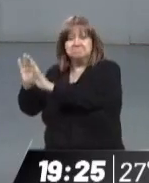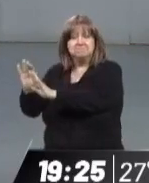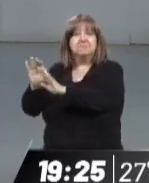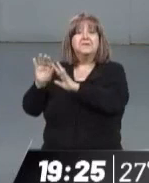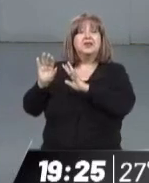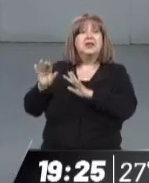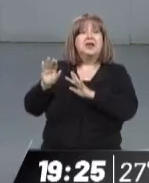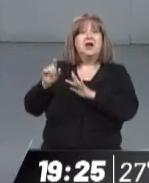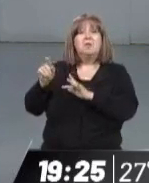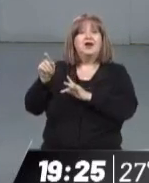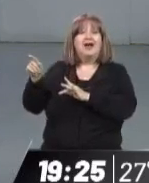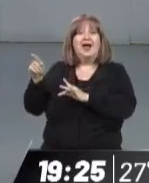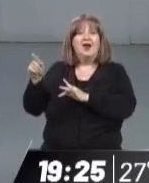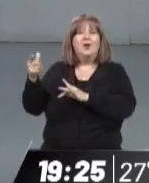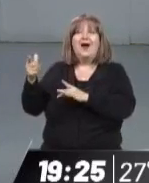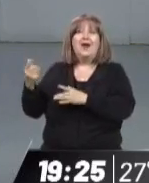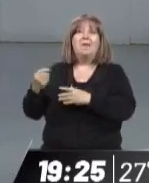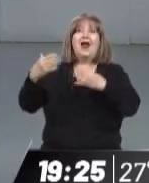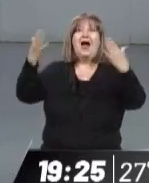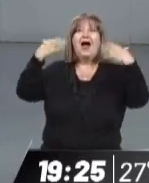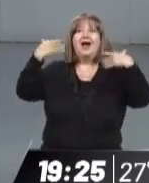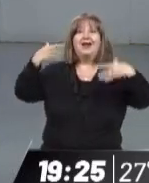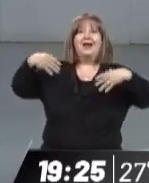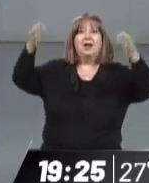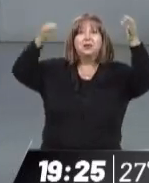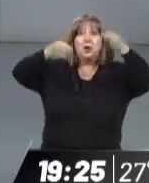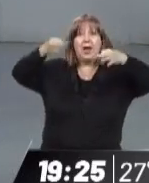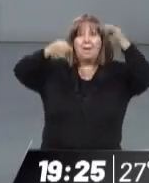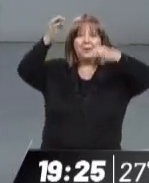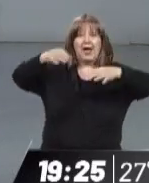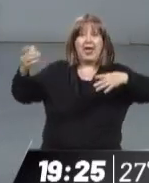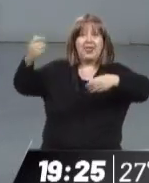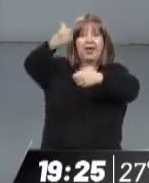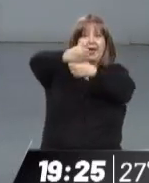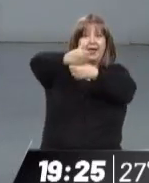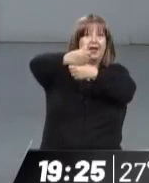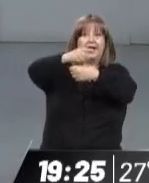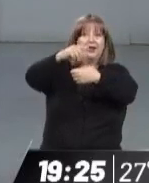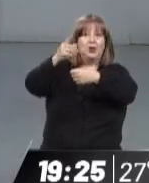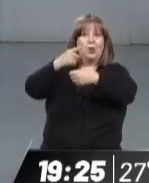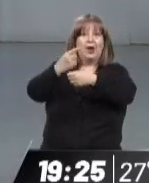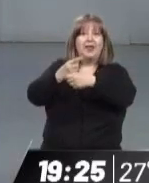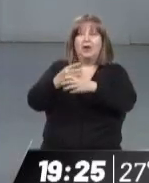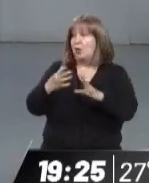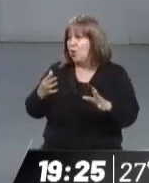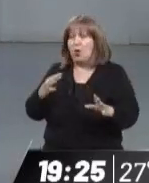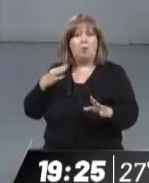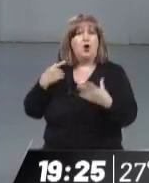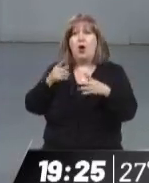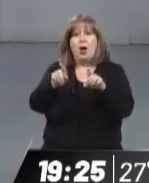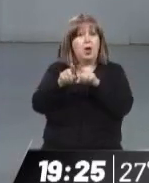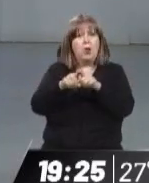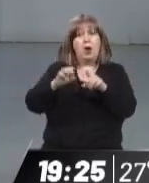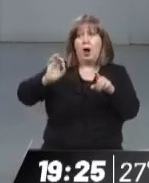en las cuales fue construido no eran para aptas el lugar. Para eso. Claro, te digo que demasiado, intemperie. Demasiado duró, muchísimo, ¿no? Y